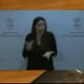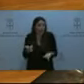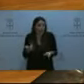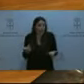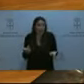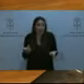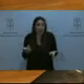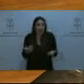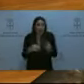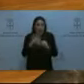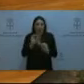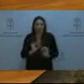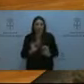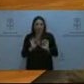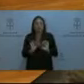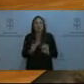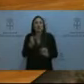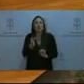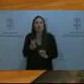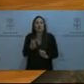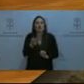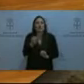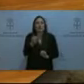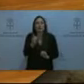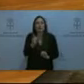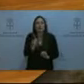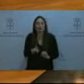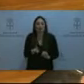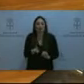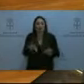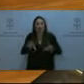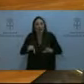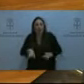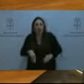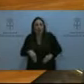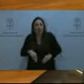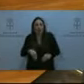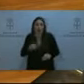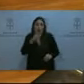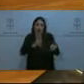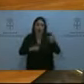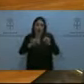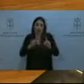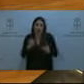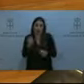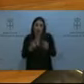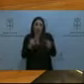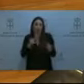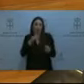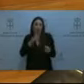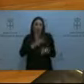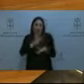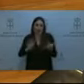tipo de obras y también incluso y con críticas que se asumen las estrecheces presupuestarias derivadas de la crisis. Así que